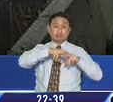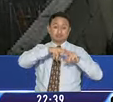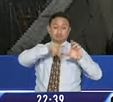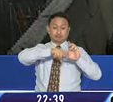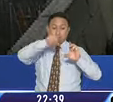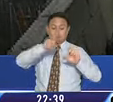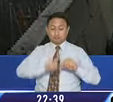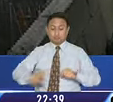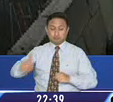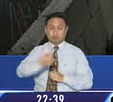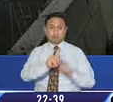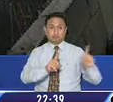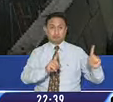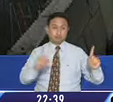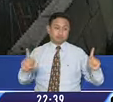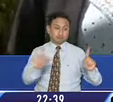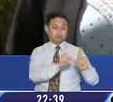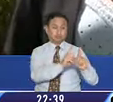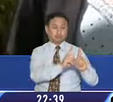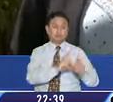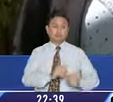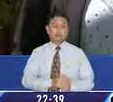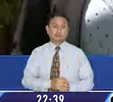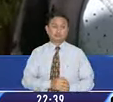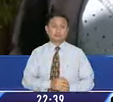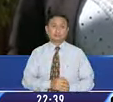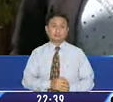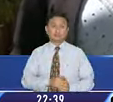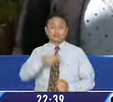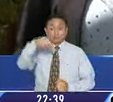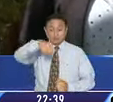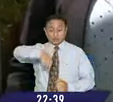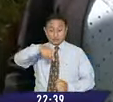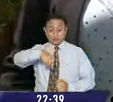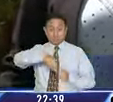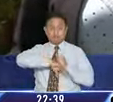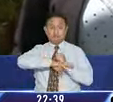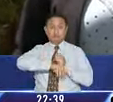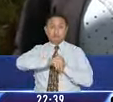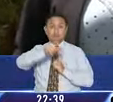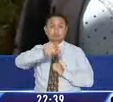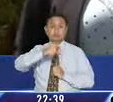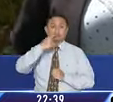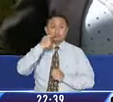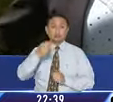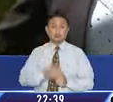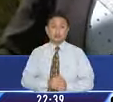y sorprende a un transeúnte. Le robaron justo en este sitio mismo a un señor,